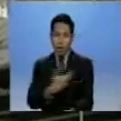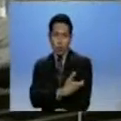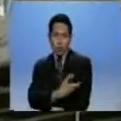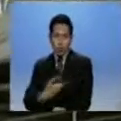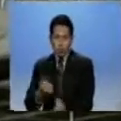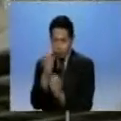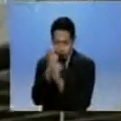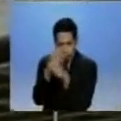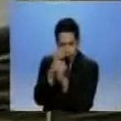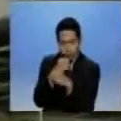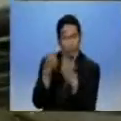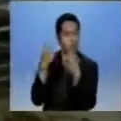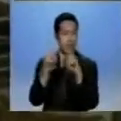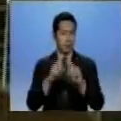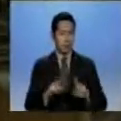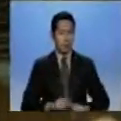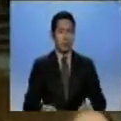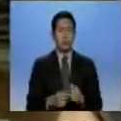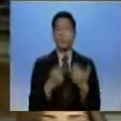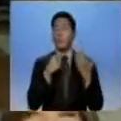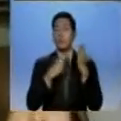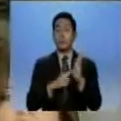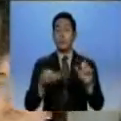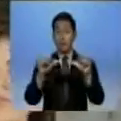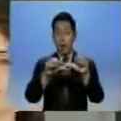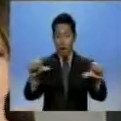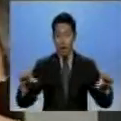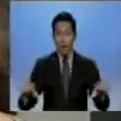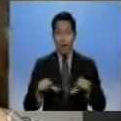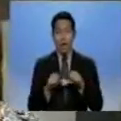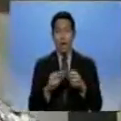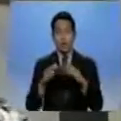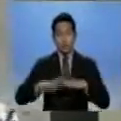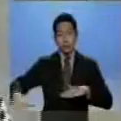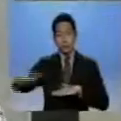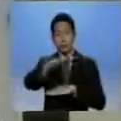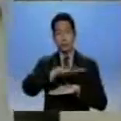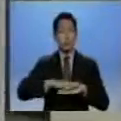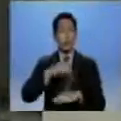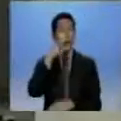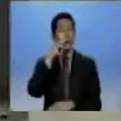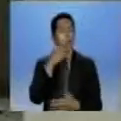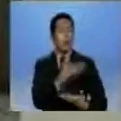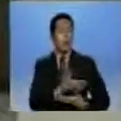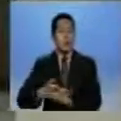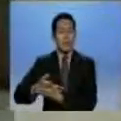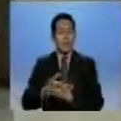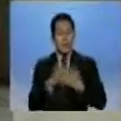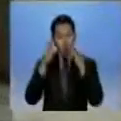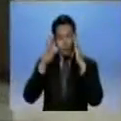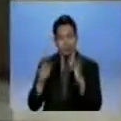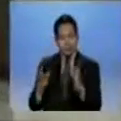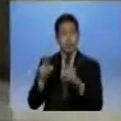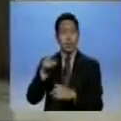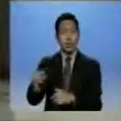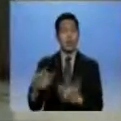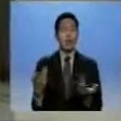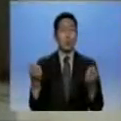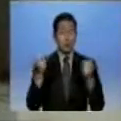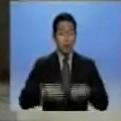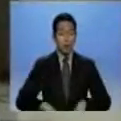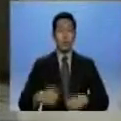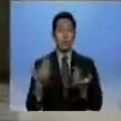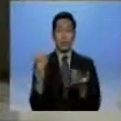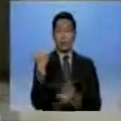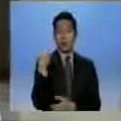las áreas en construcción es la de la unidad de cuidados intensivos neonatológicos, que tendrá la capacidad para 20 niños y que